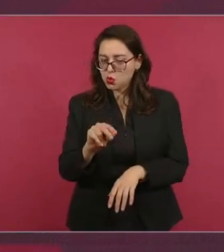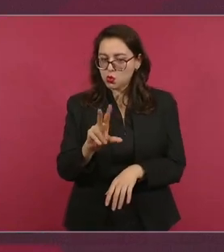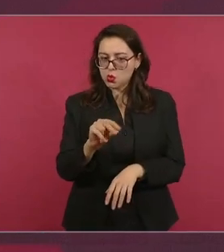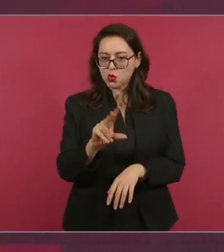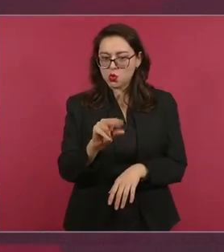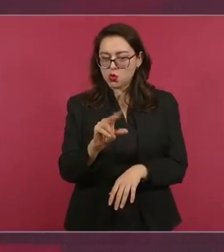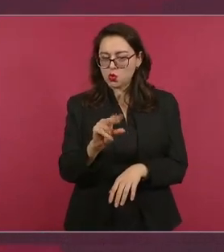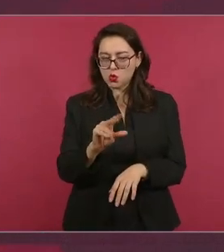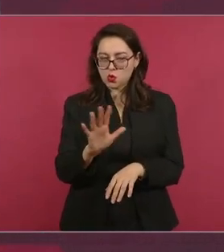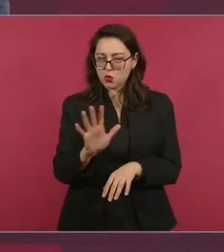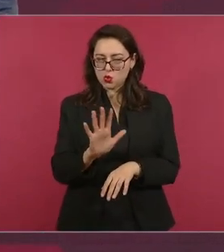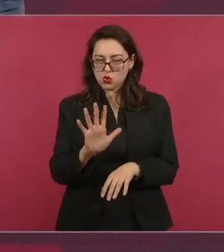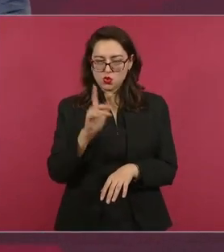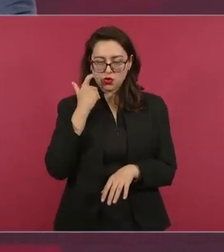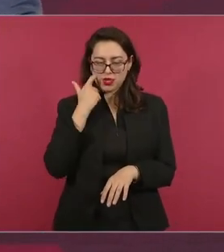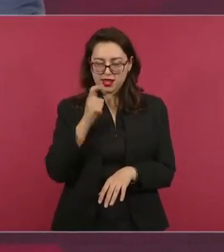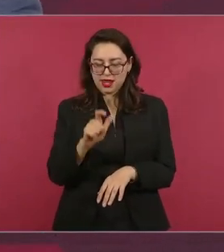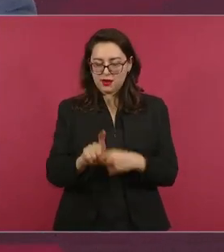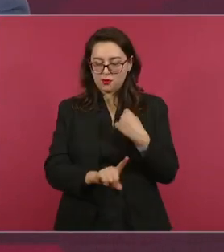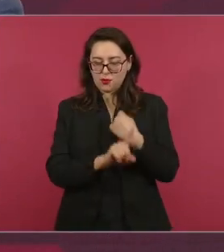promover, crear